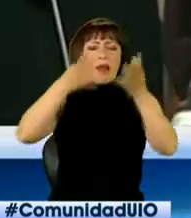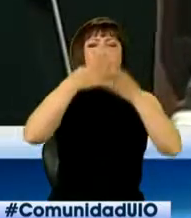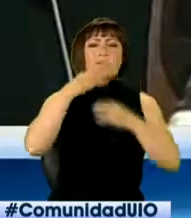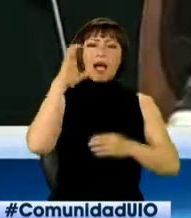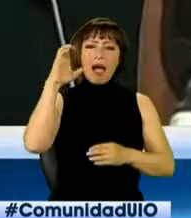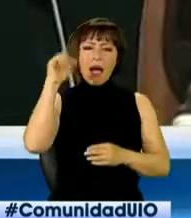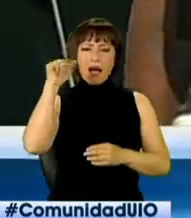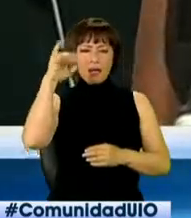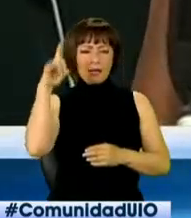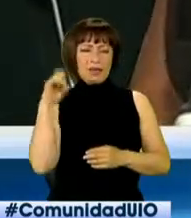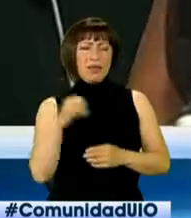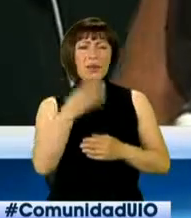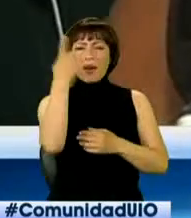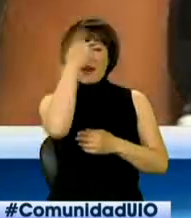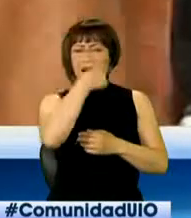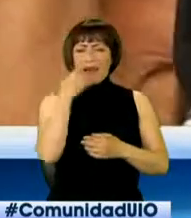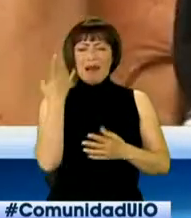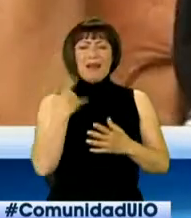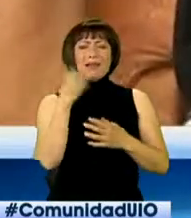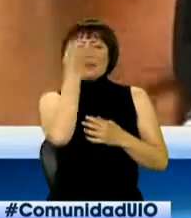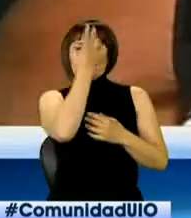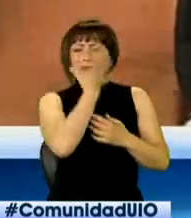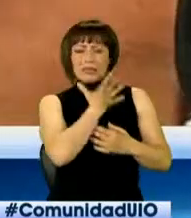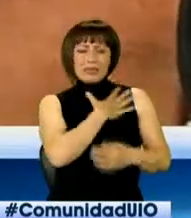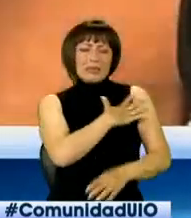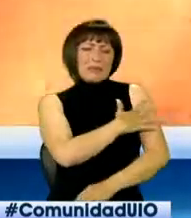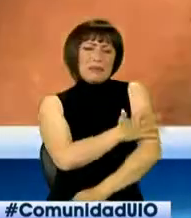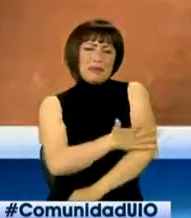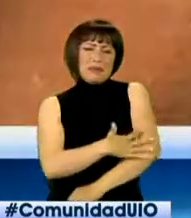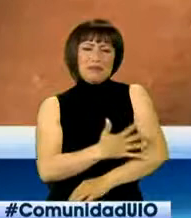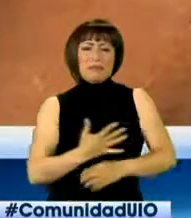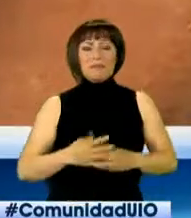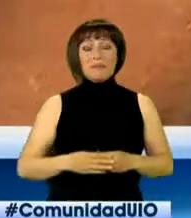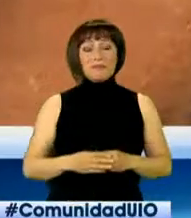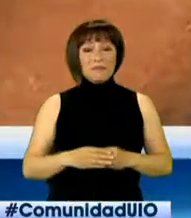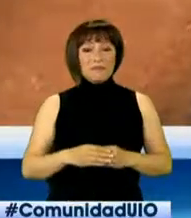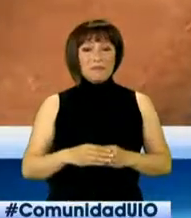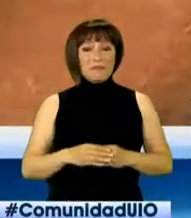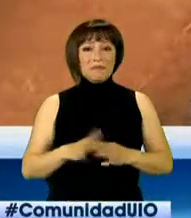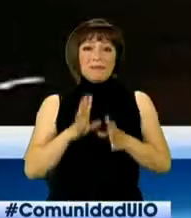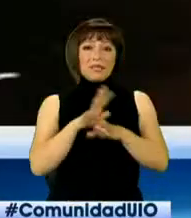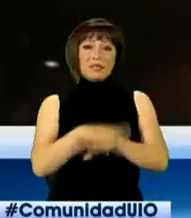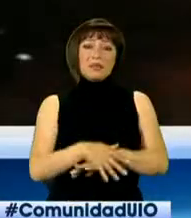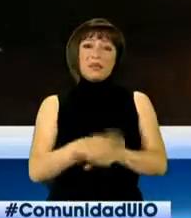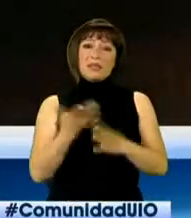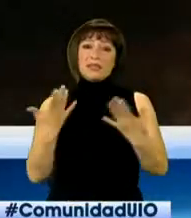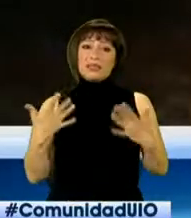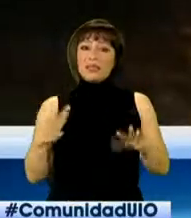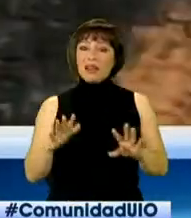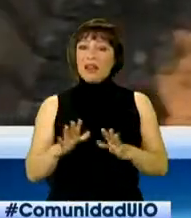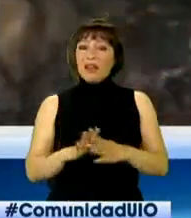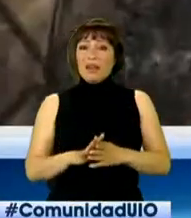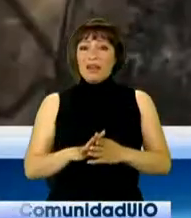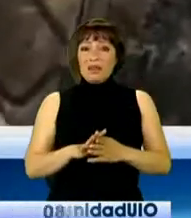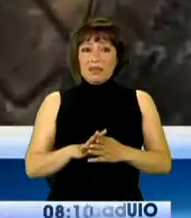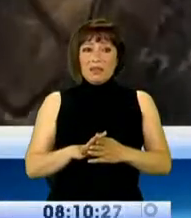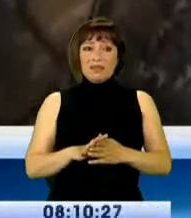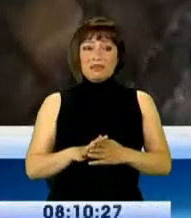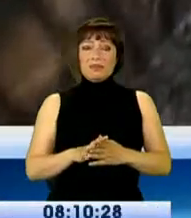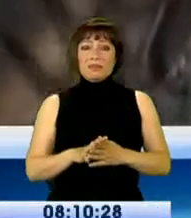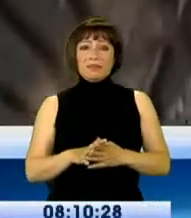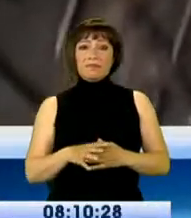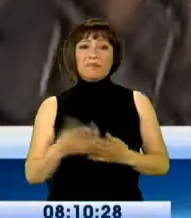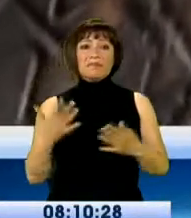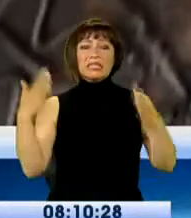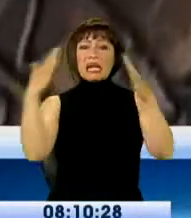me cayó familia en los brazos en la cara y lo que es la parte de la espalda y de ahí cogieron me dejaron encerrada y prendieron todos